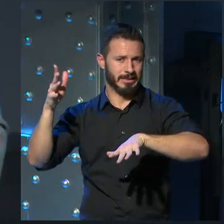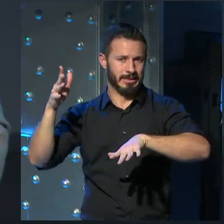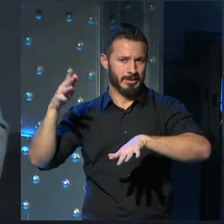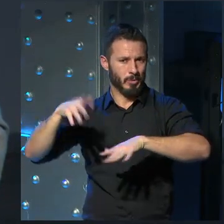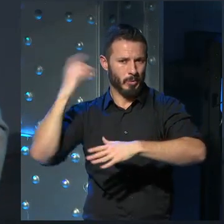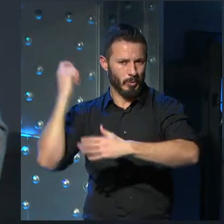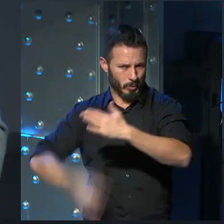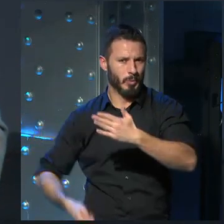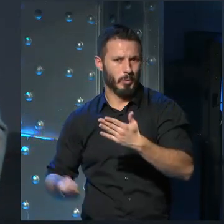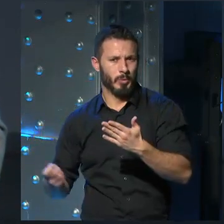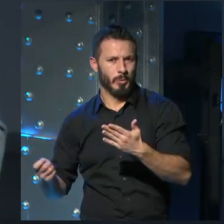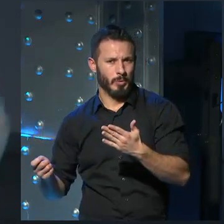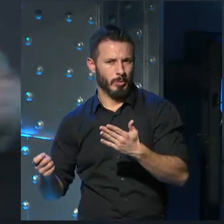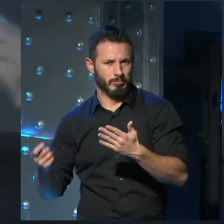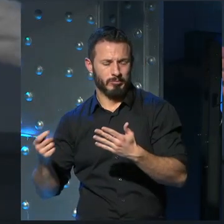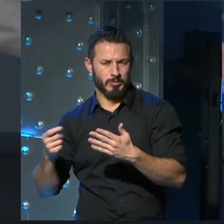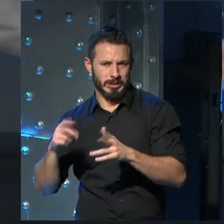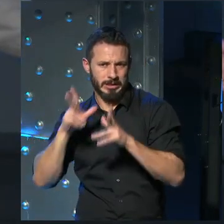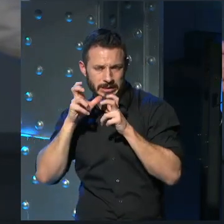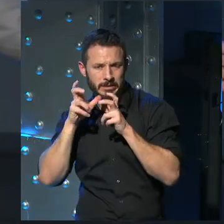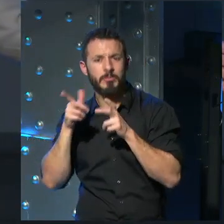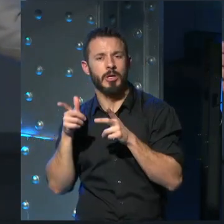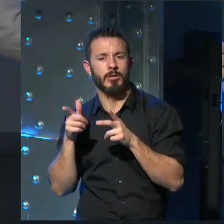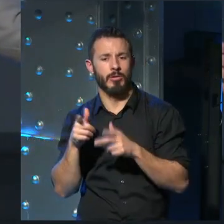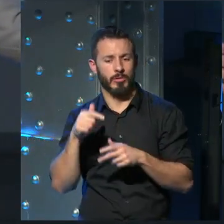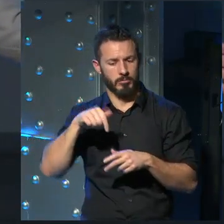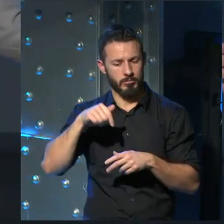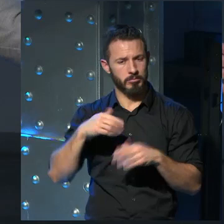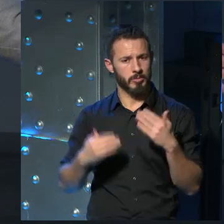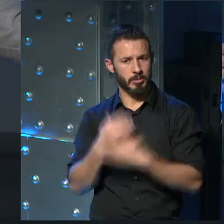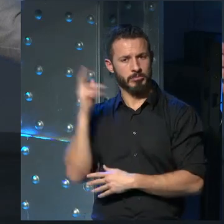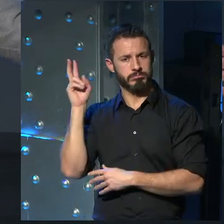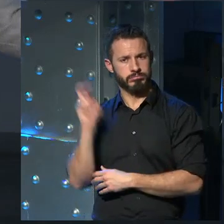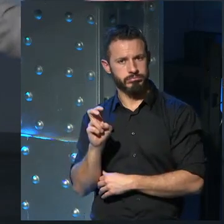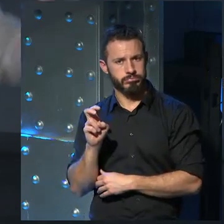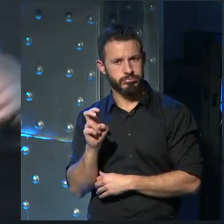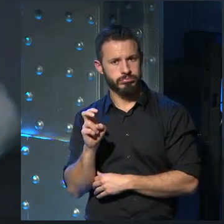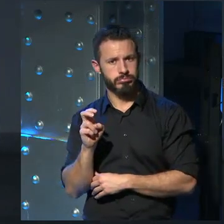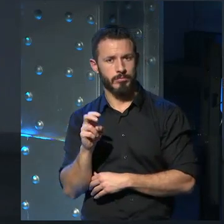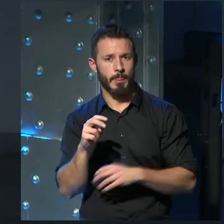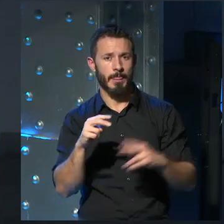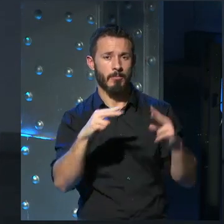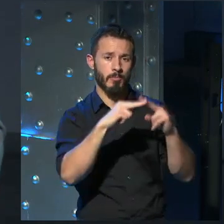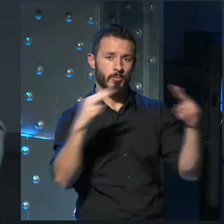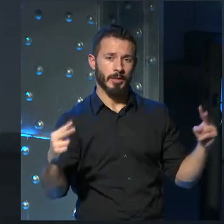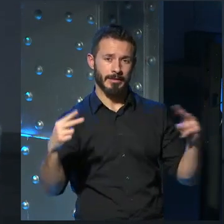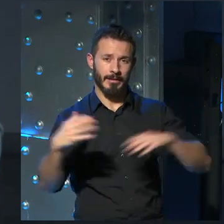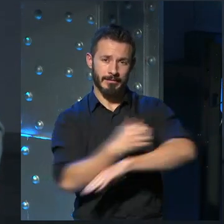absolutamente adversas, pero vengo esta mañana de uno de los puentes del